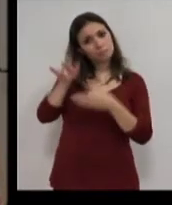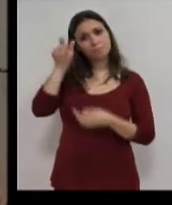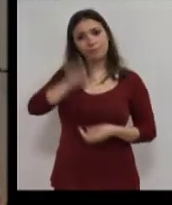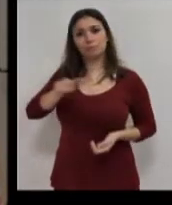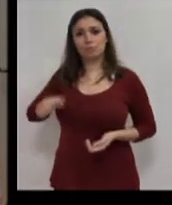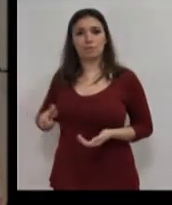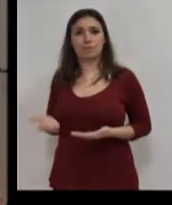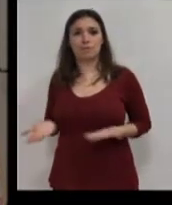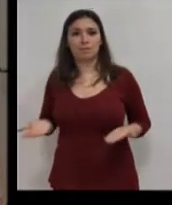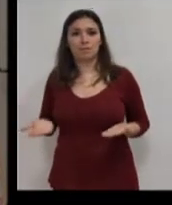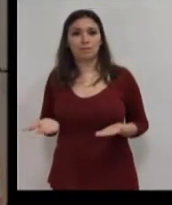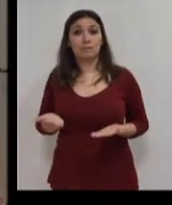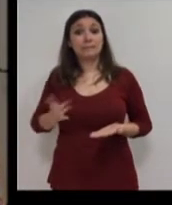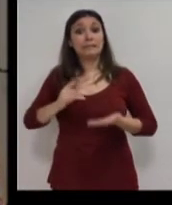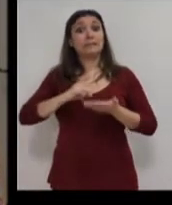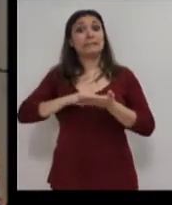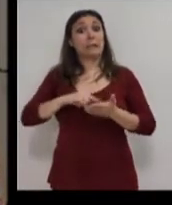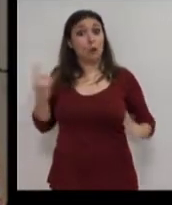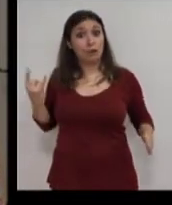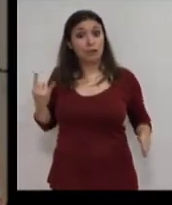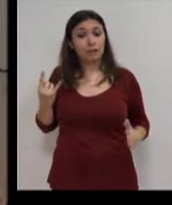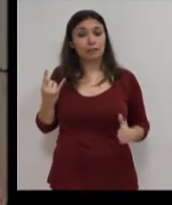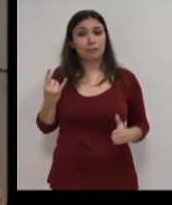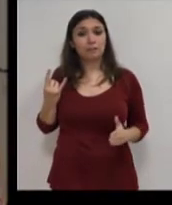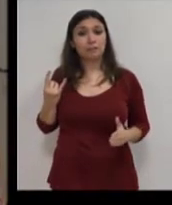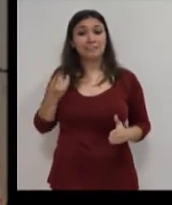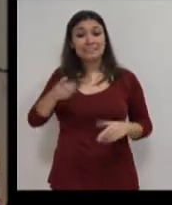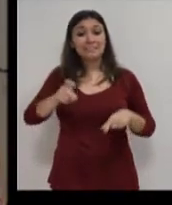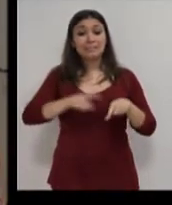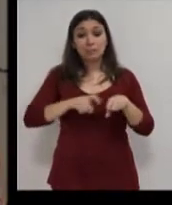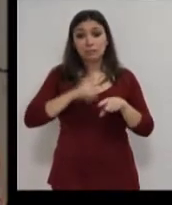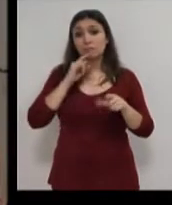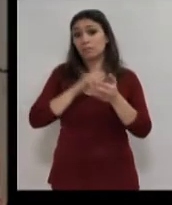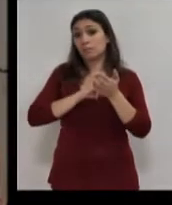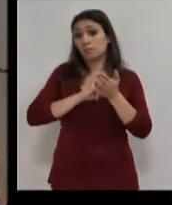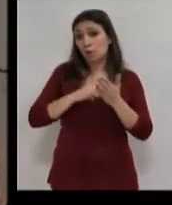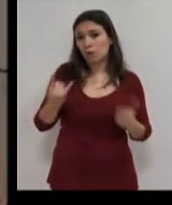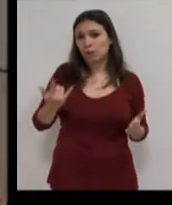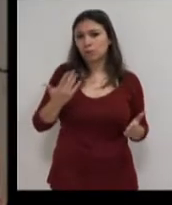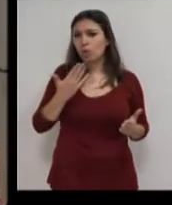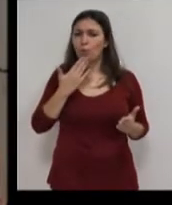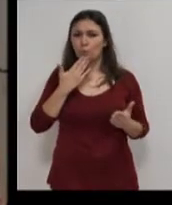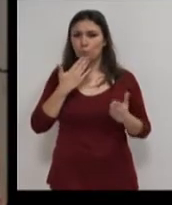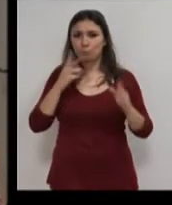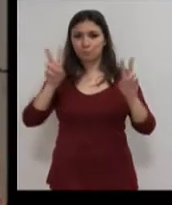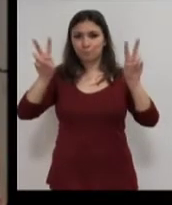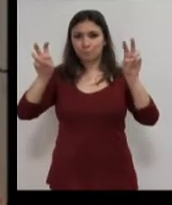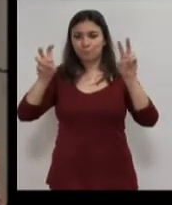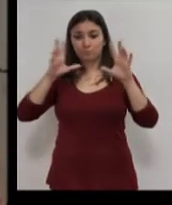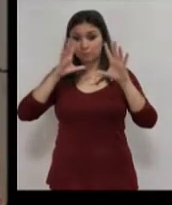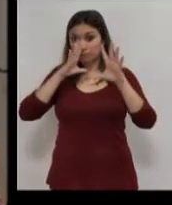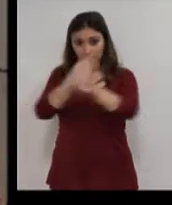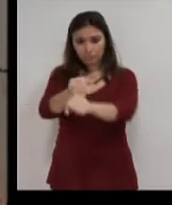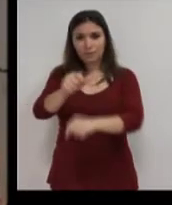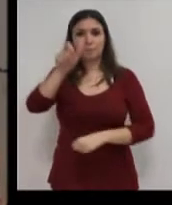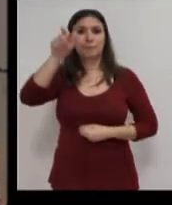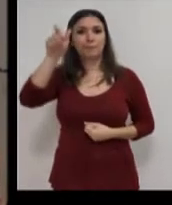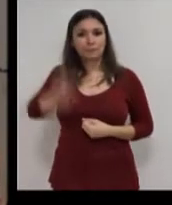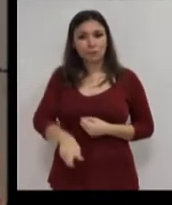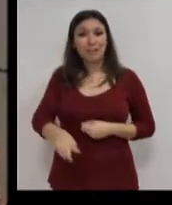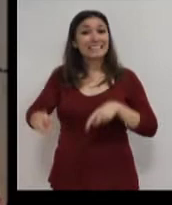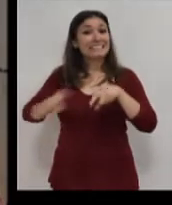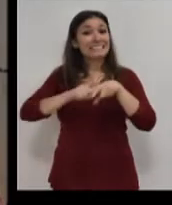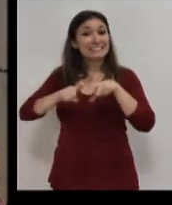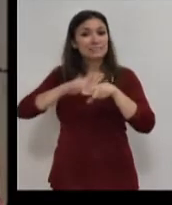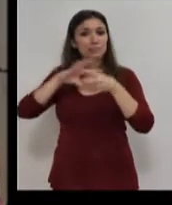ni trenes, sino se trata de mirar a las personas. Y yo creo que las nuevas tecnologías es que este tipo de tecnologías que además están como